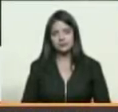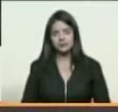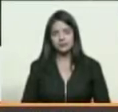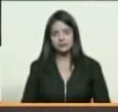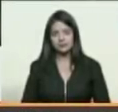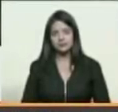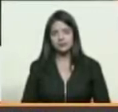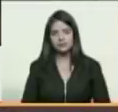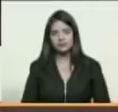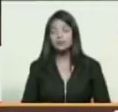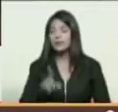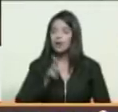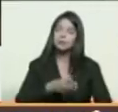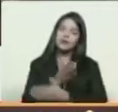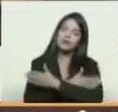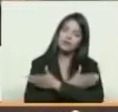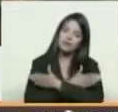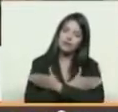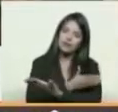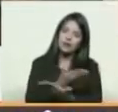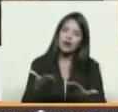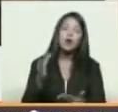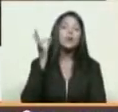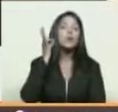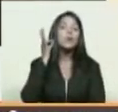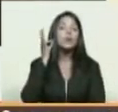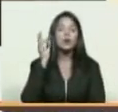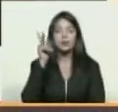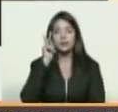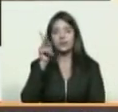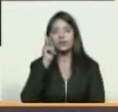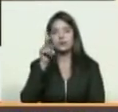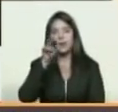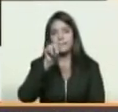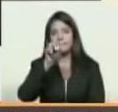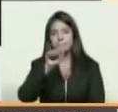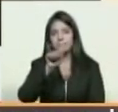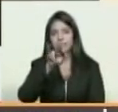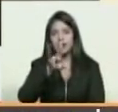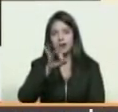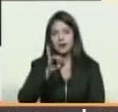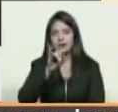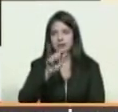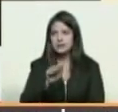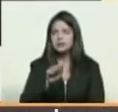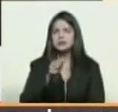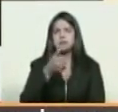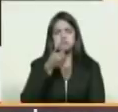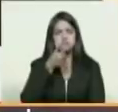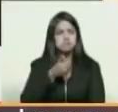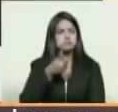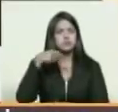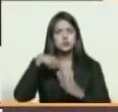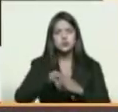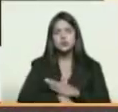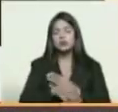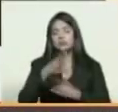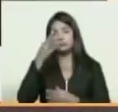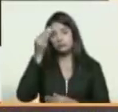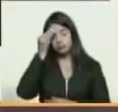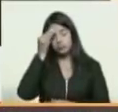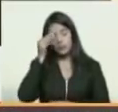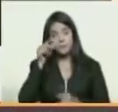Quiero también felicitar a la profesora María Teresa Barrios por sus pedagógicas, profundas y documentadas